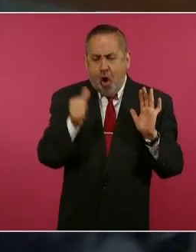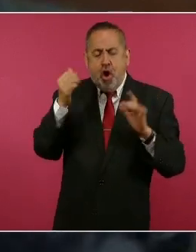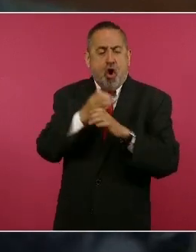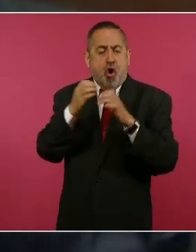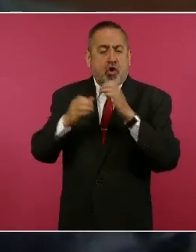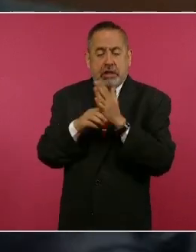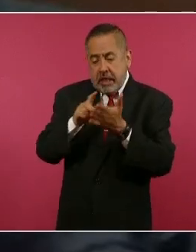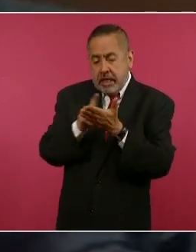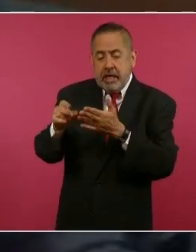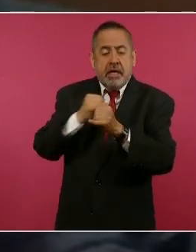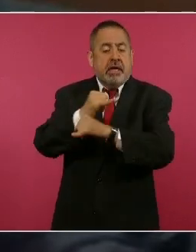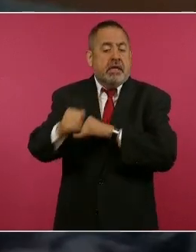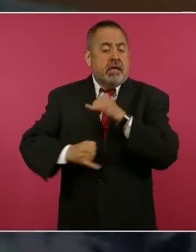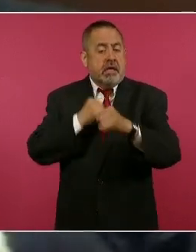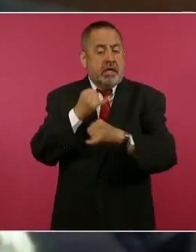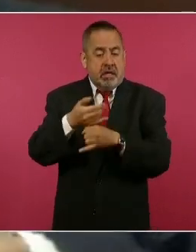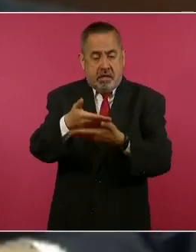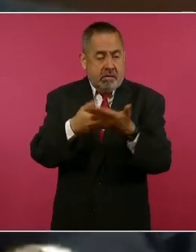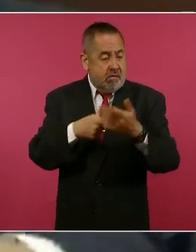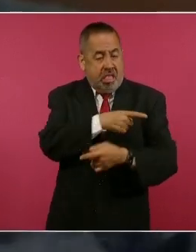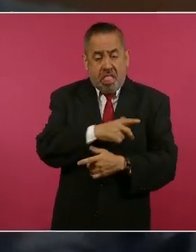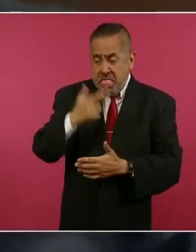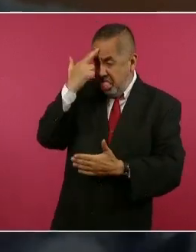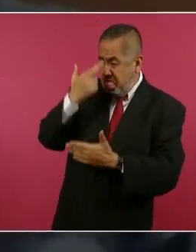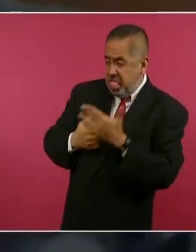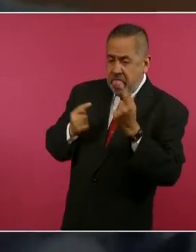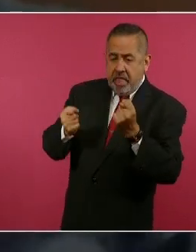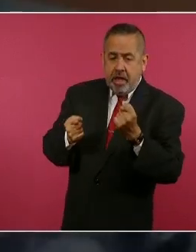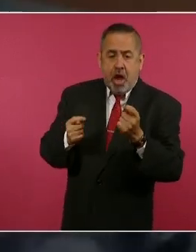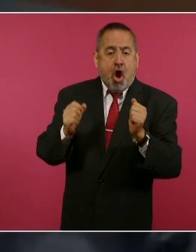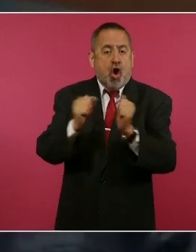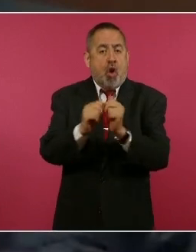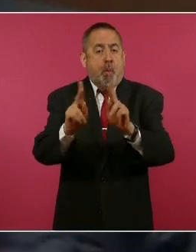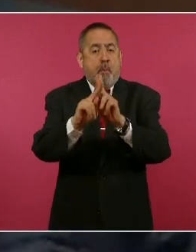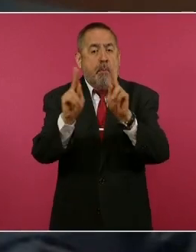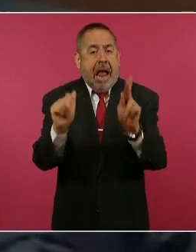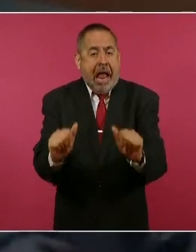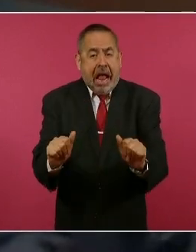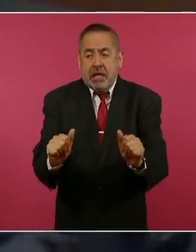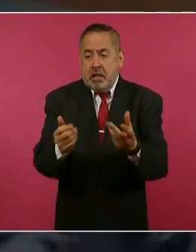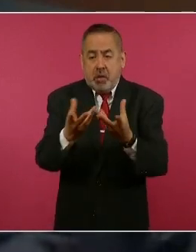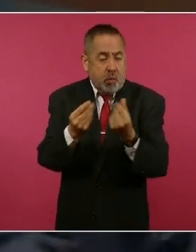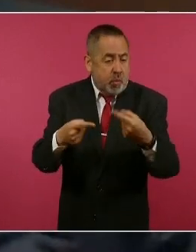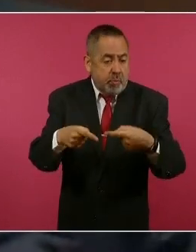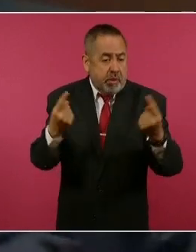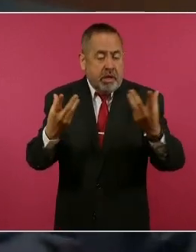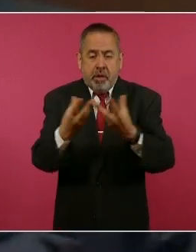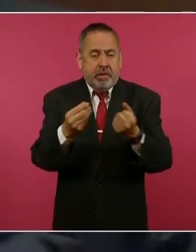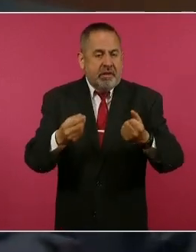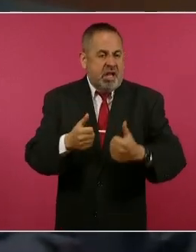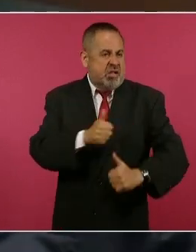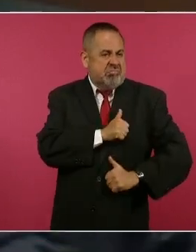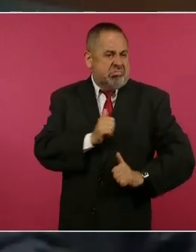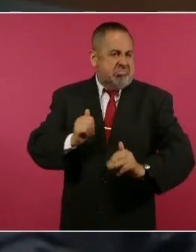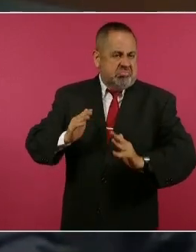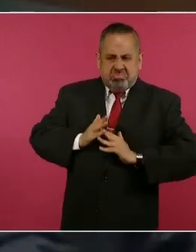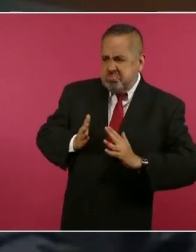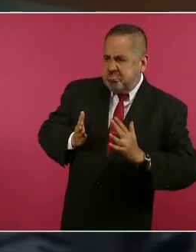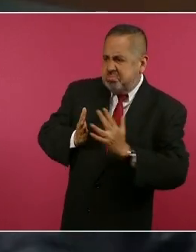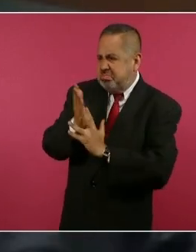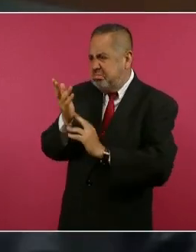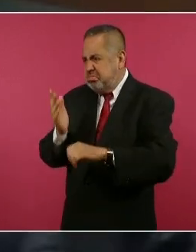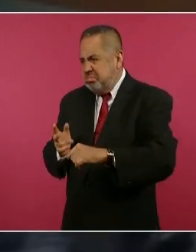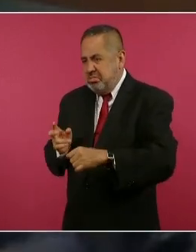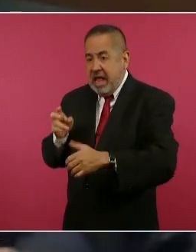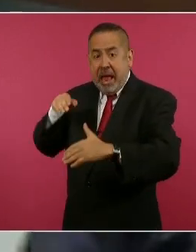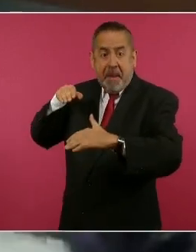del derecho internacional también vulnerado en este caso, la solución pacífica de controversias. No es el uso de la fuerza, la irrupción ilícita a una